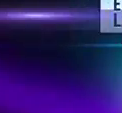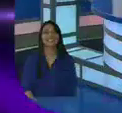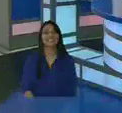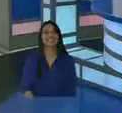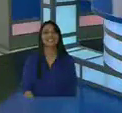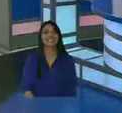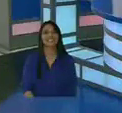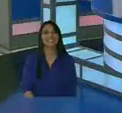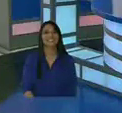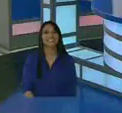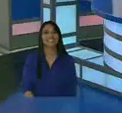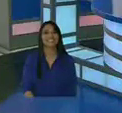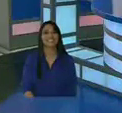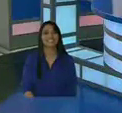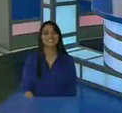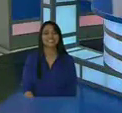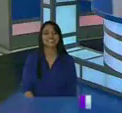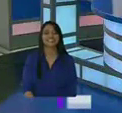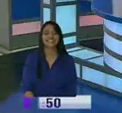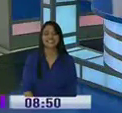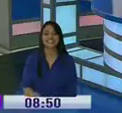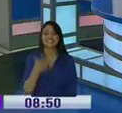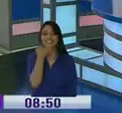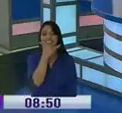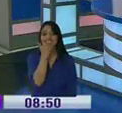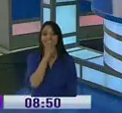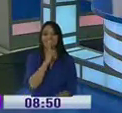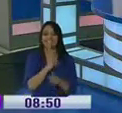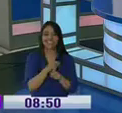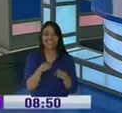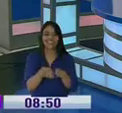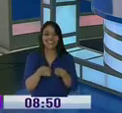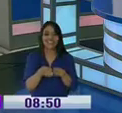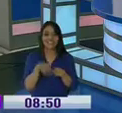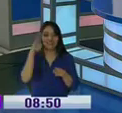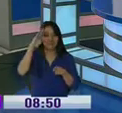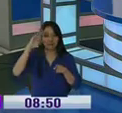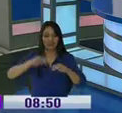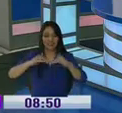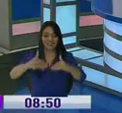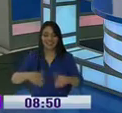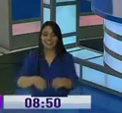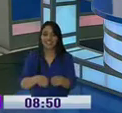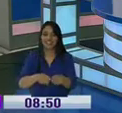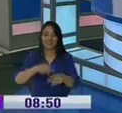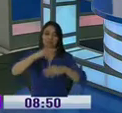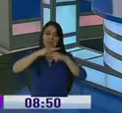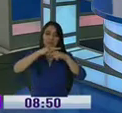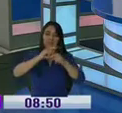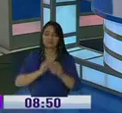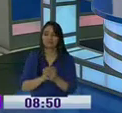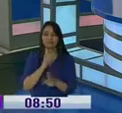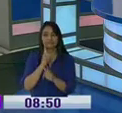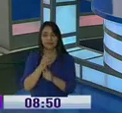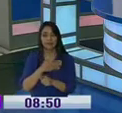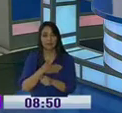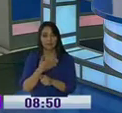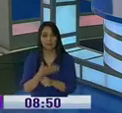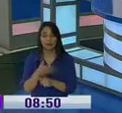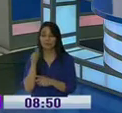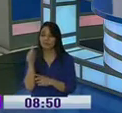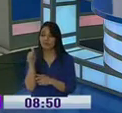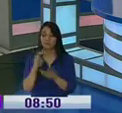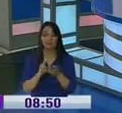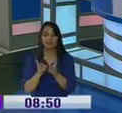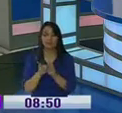El gracioso rompe de velocidades, de porque no quiso decirlo de otra a manera. Ver. ¿Sabes qué es lo que da lástima eso? Que fueron los mismos